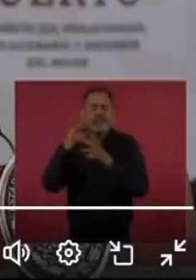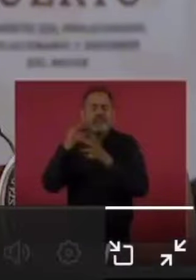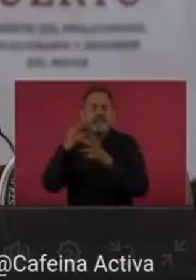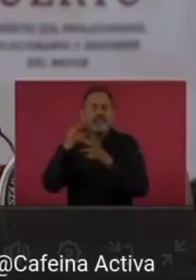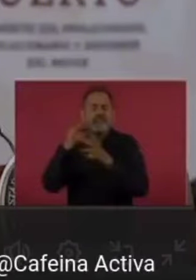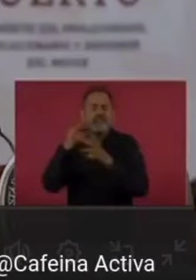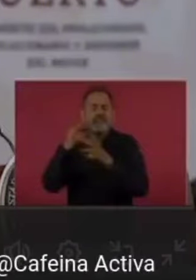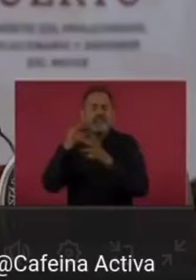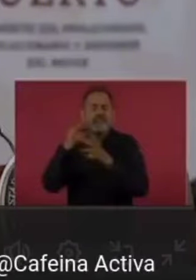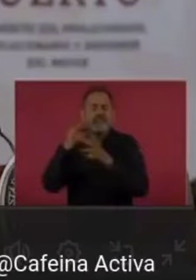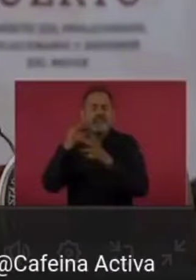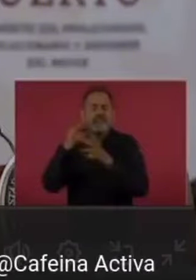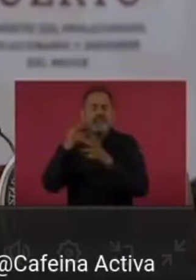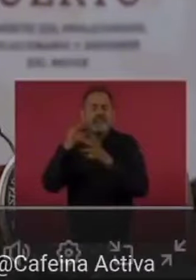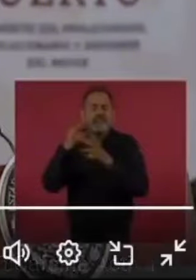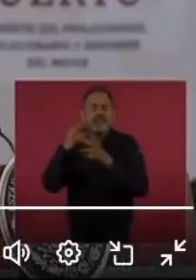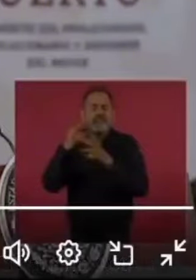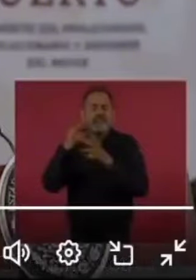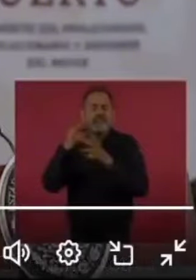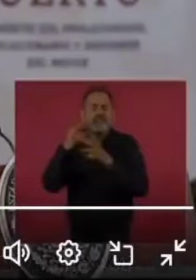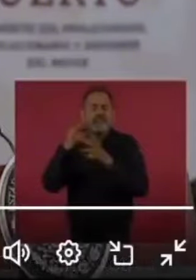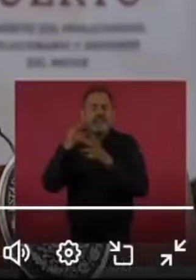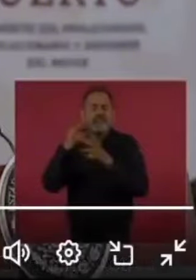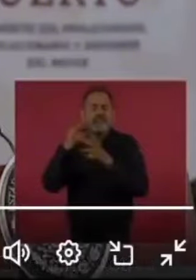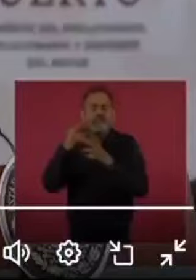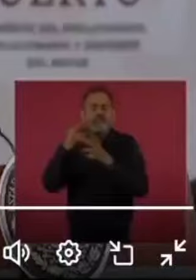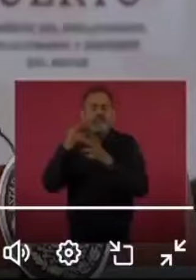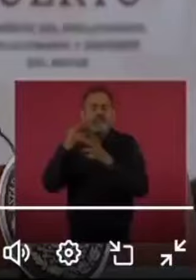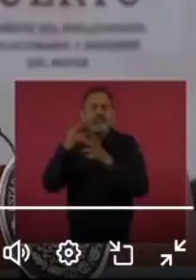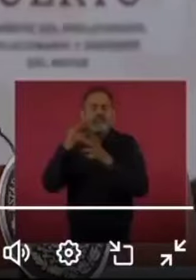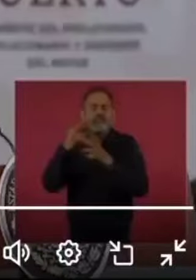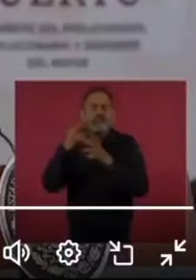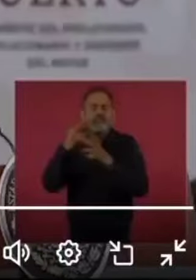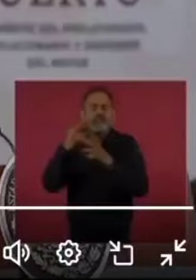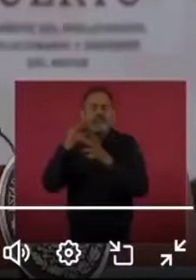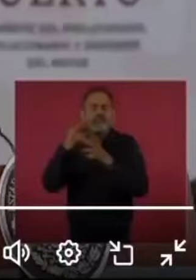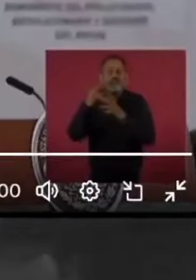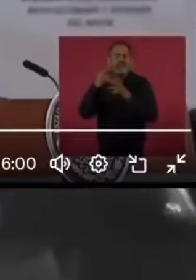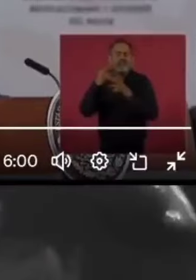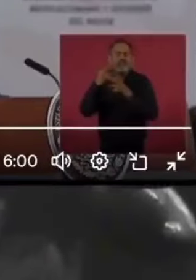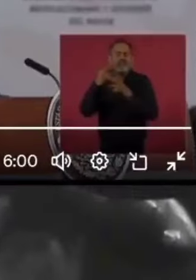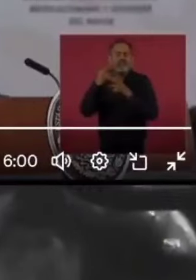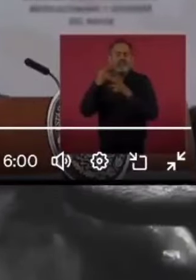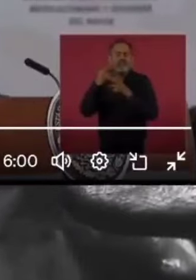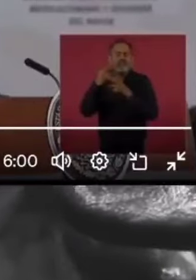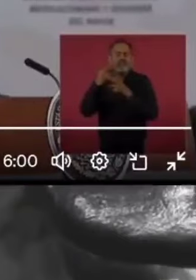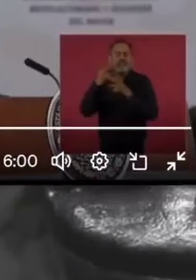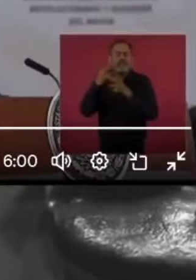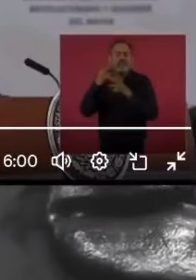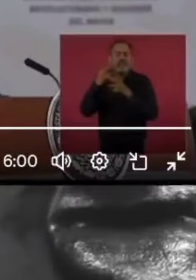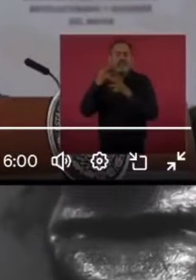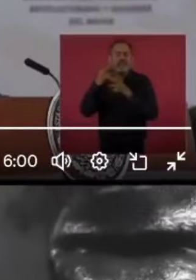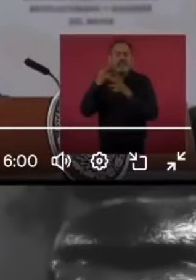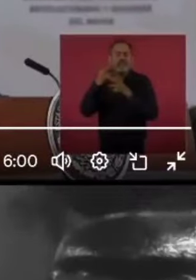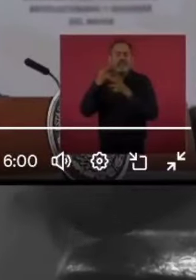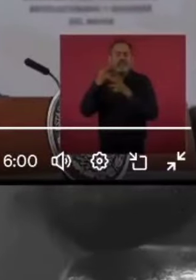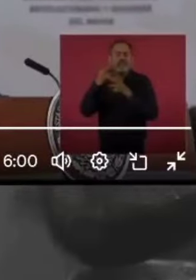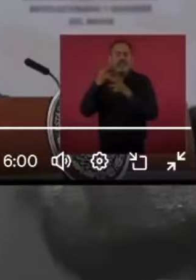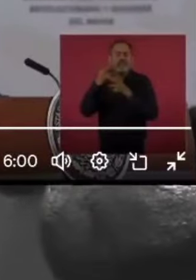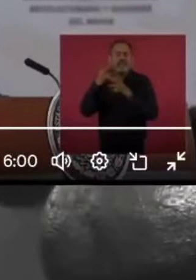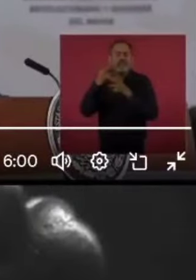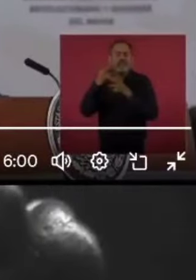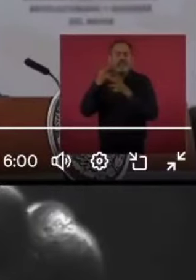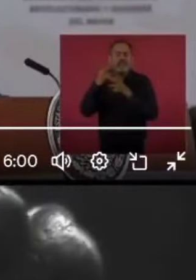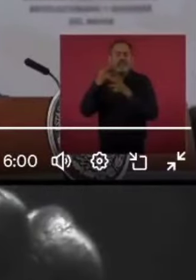bien. Alberto, abrazo muy grande. Owen, ¿cómo estamos, carnalazo? Bienvenidos, bienvenidos todos, bienvenidos todas. A ver, palabras